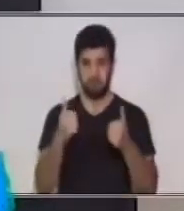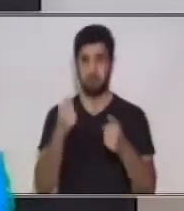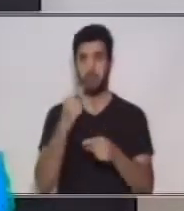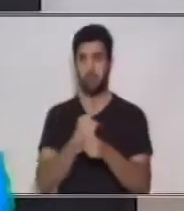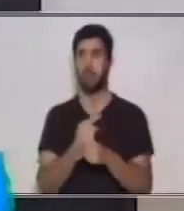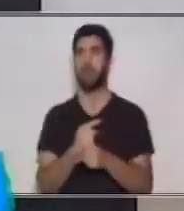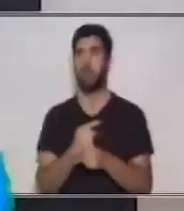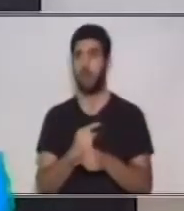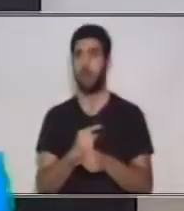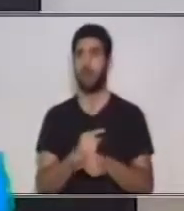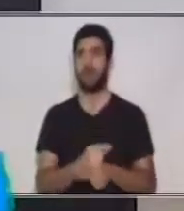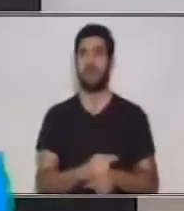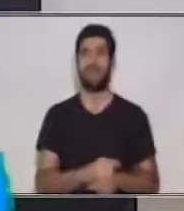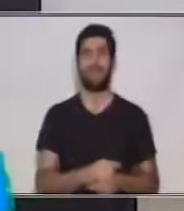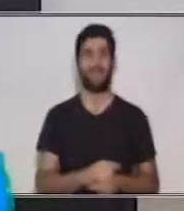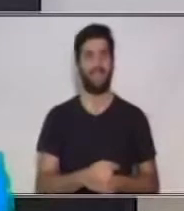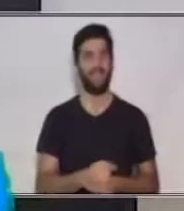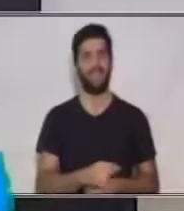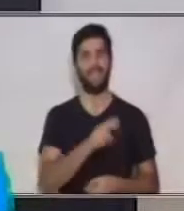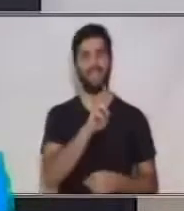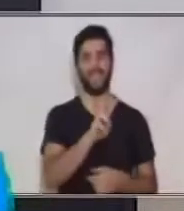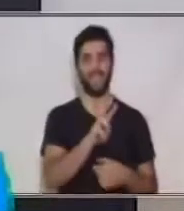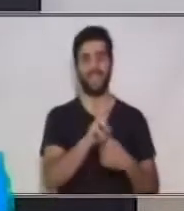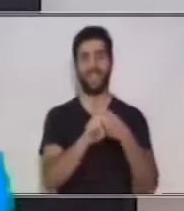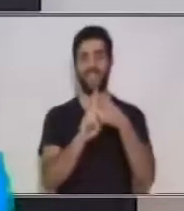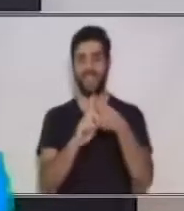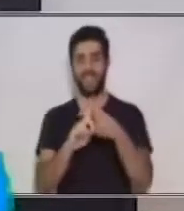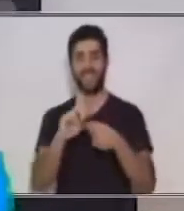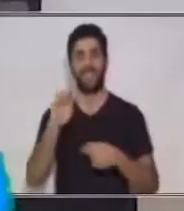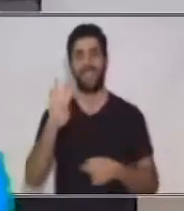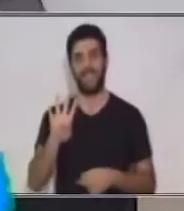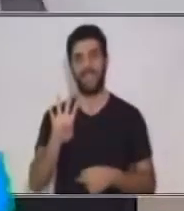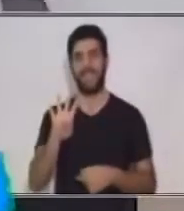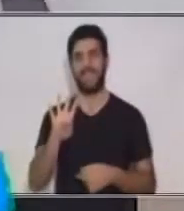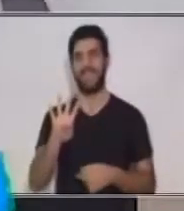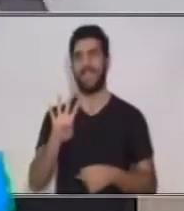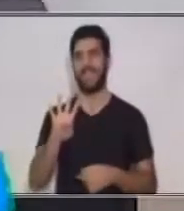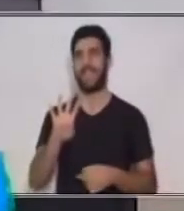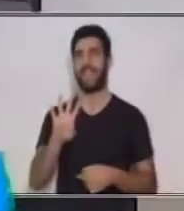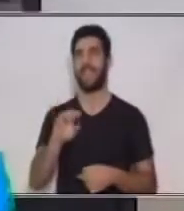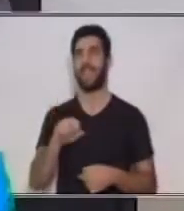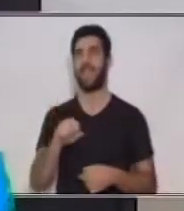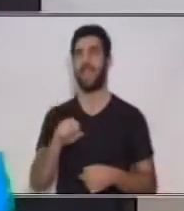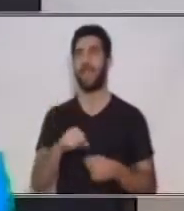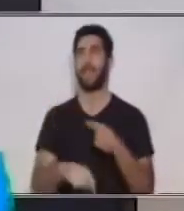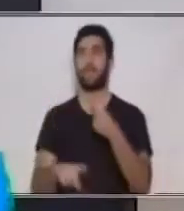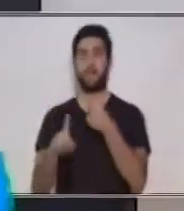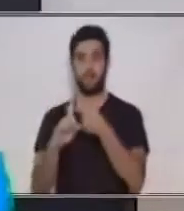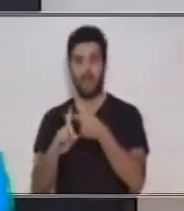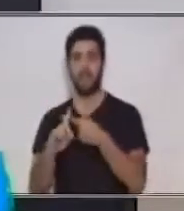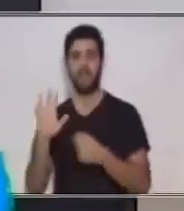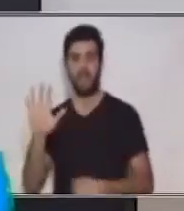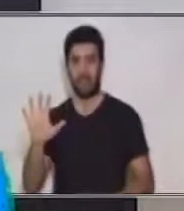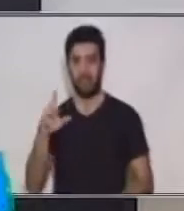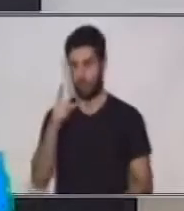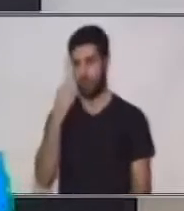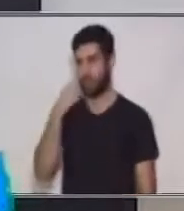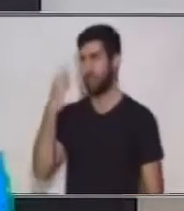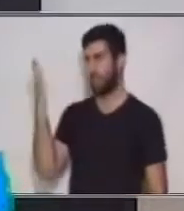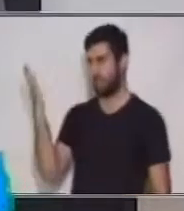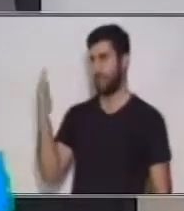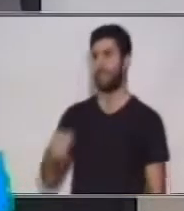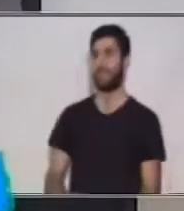4. Vamos a colocar el 4 y luego colocamos el número 5, ¿ok?